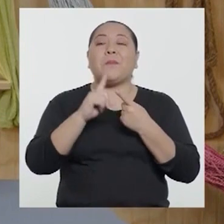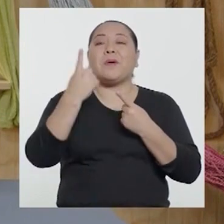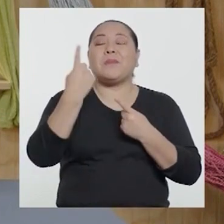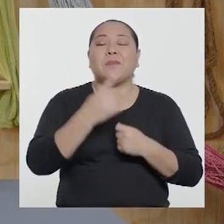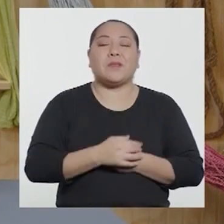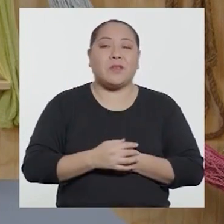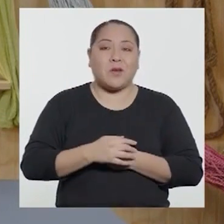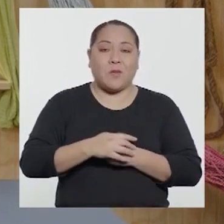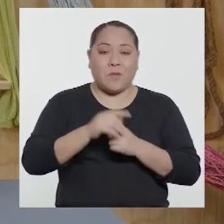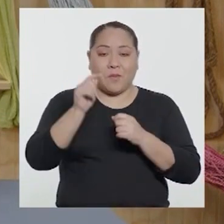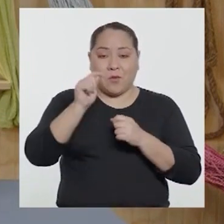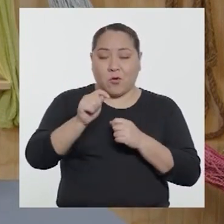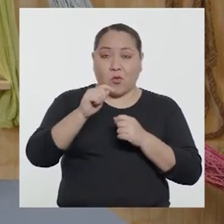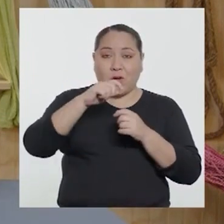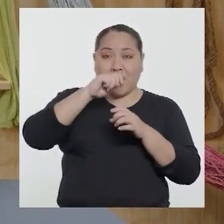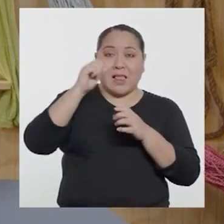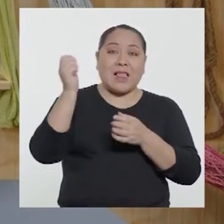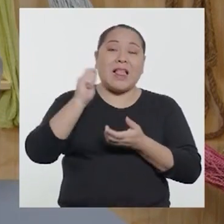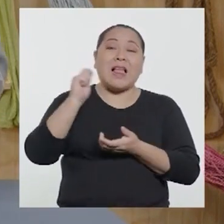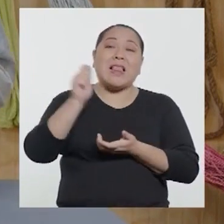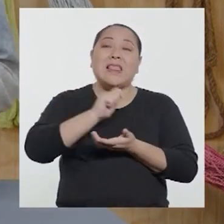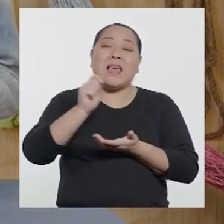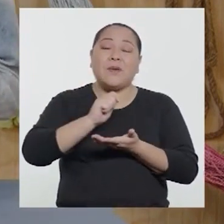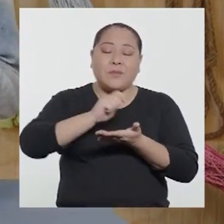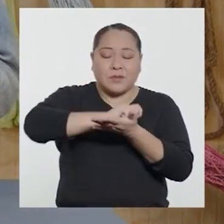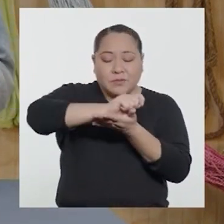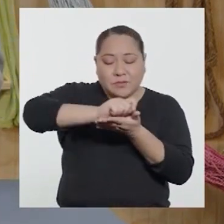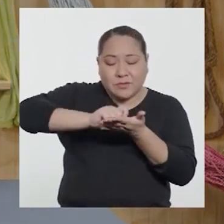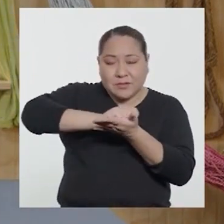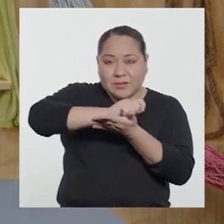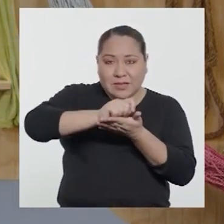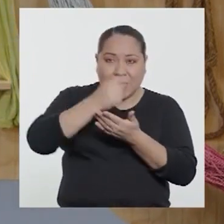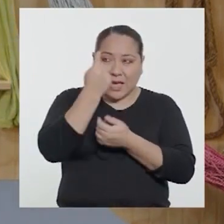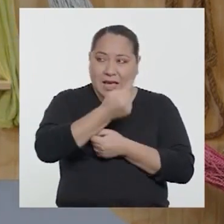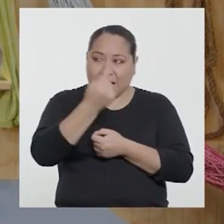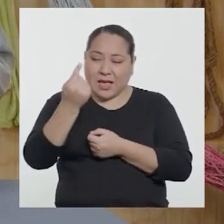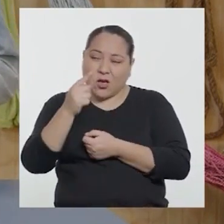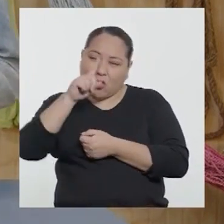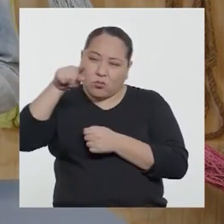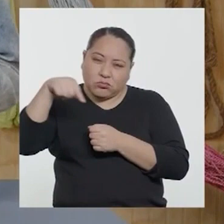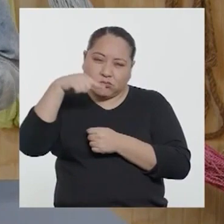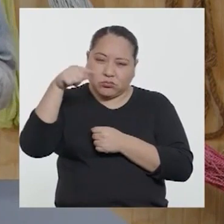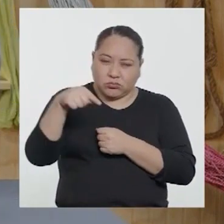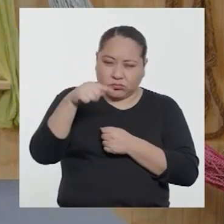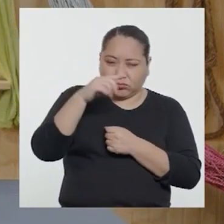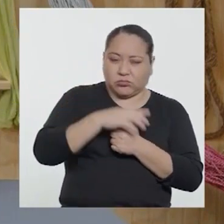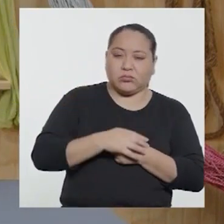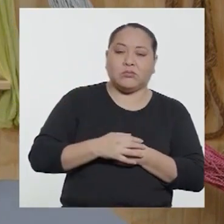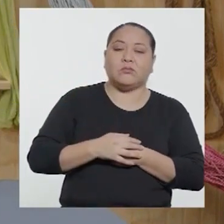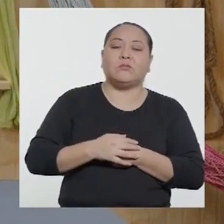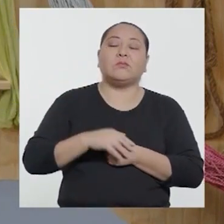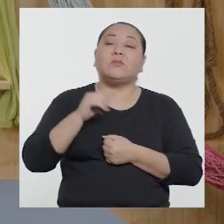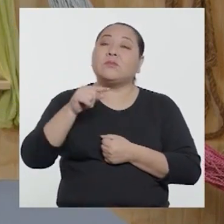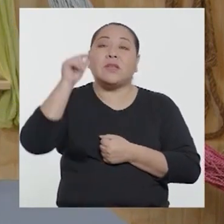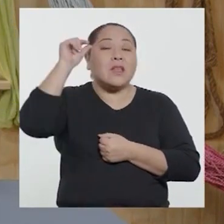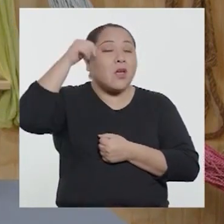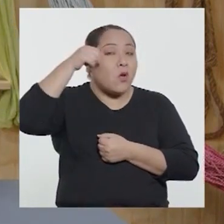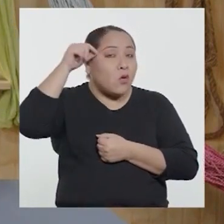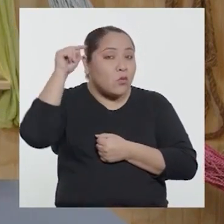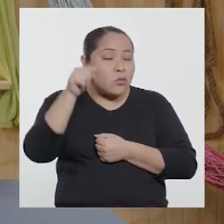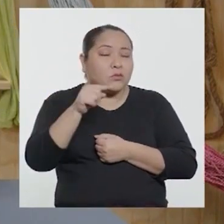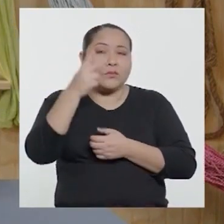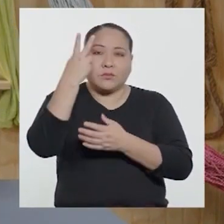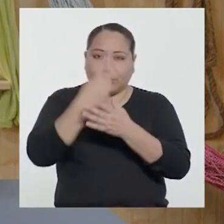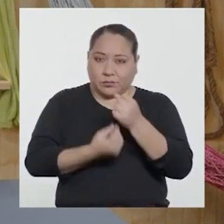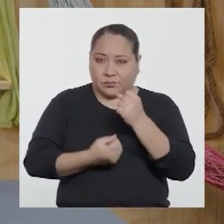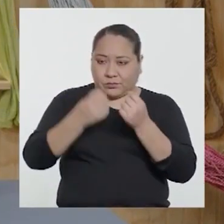un lápiz en cada vaso la circunferencia de una de las bases del tubo. Recuerden que ambos vasos deben